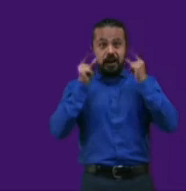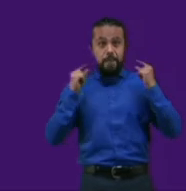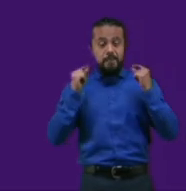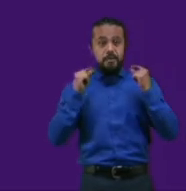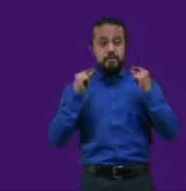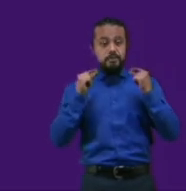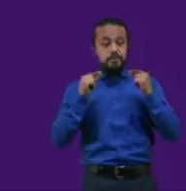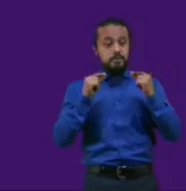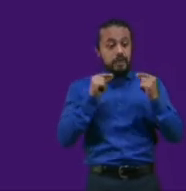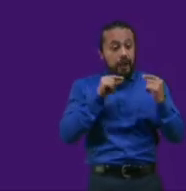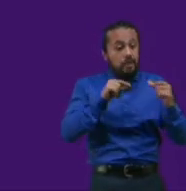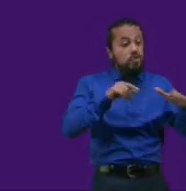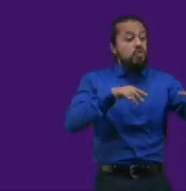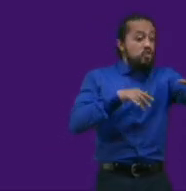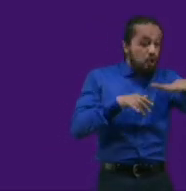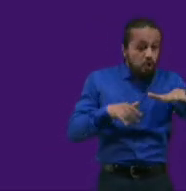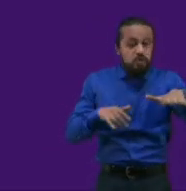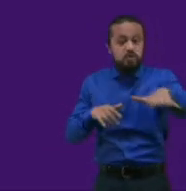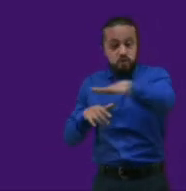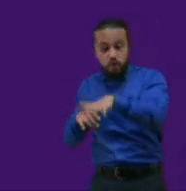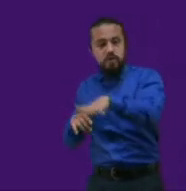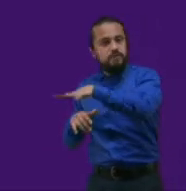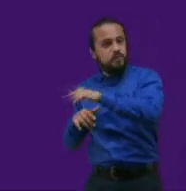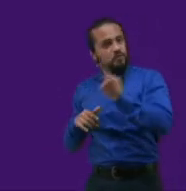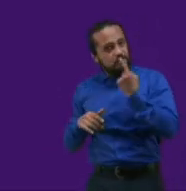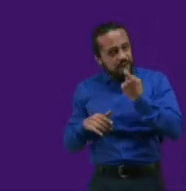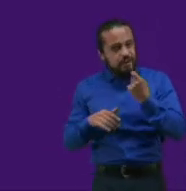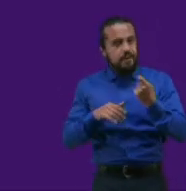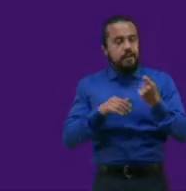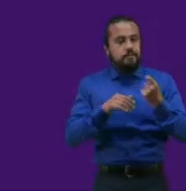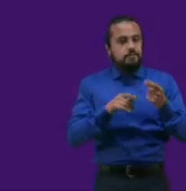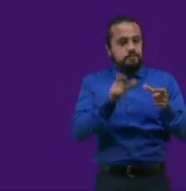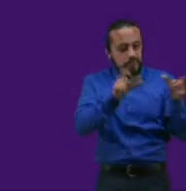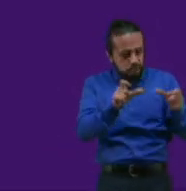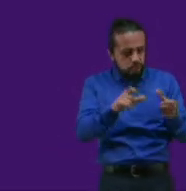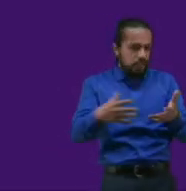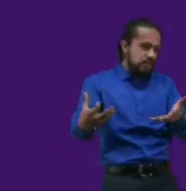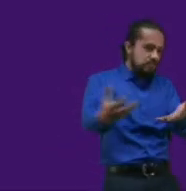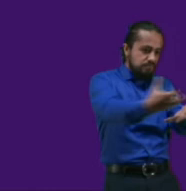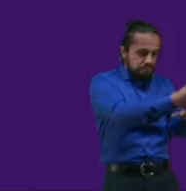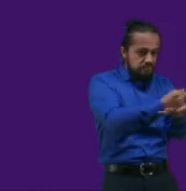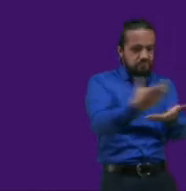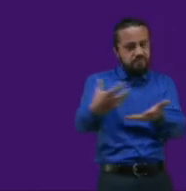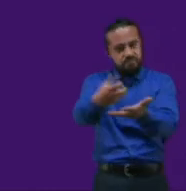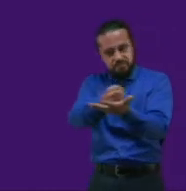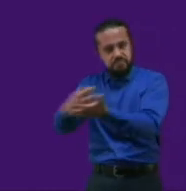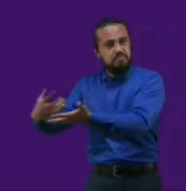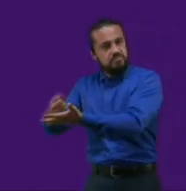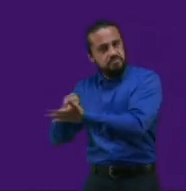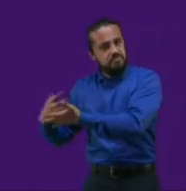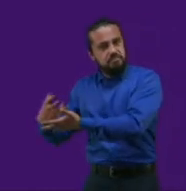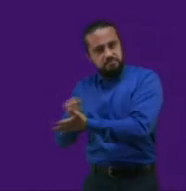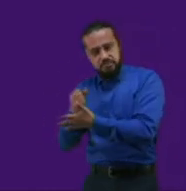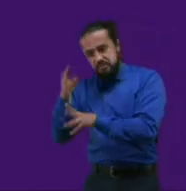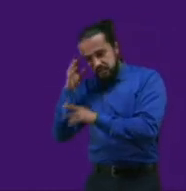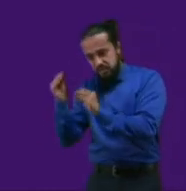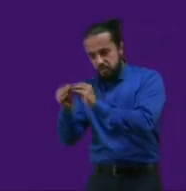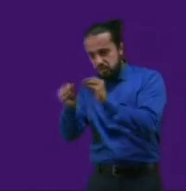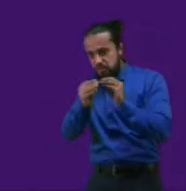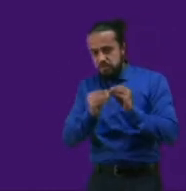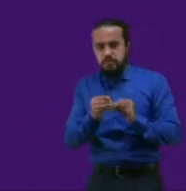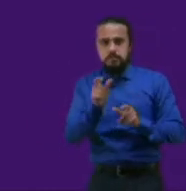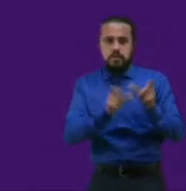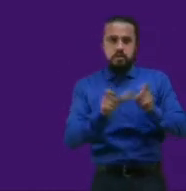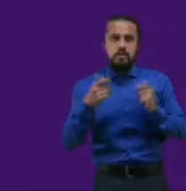aún. Tenemos que ir, identificar la zona y coger a todas las tiendas de la zona y tener suficientes rapitenderos para que el servicio